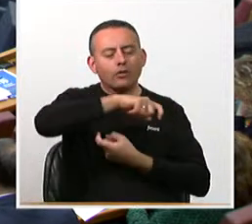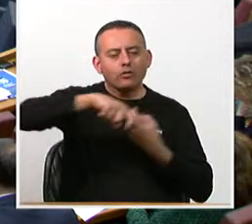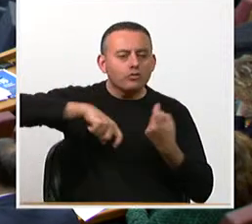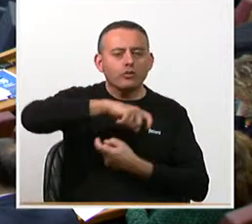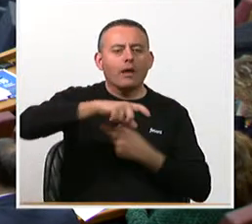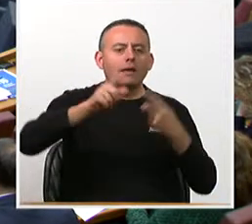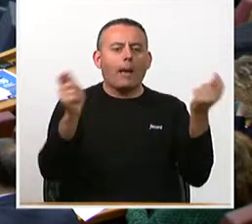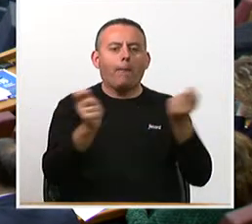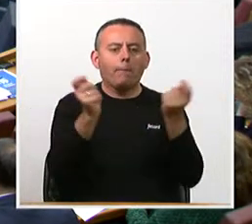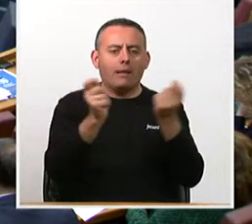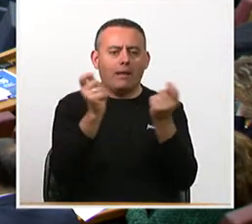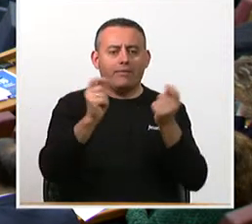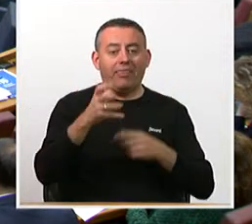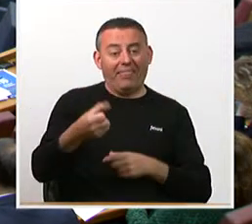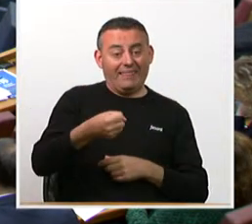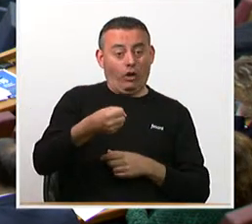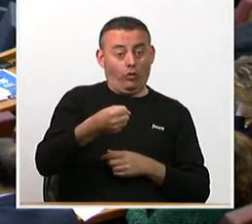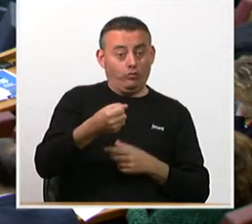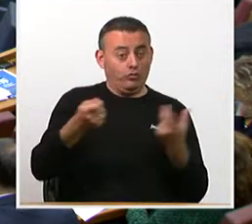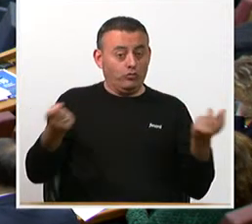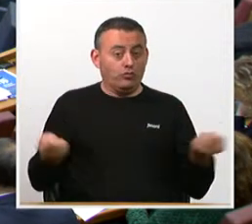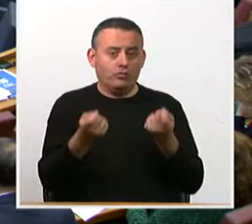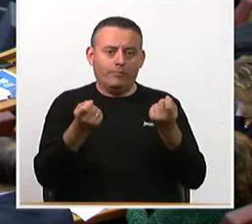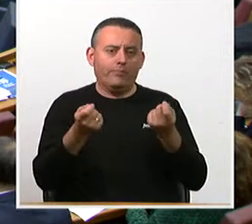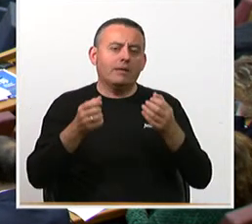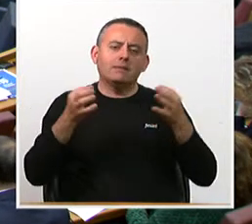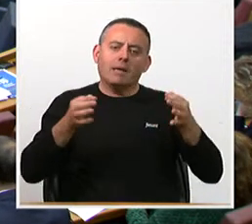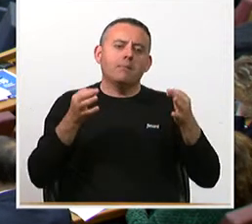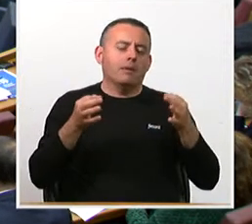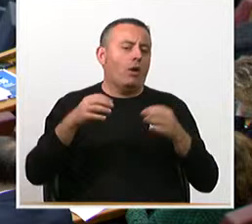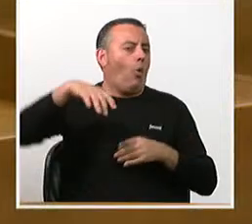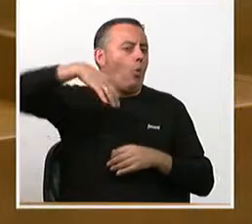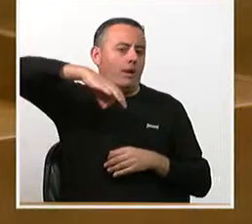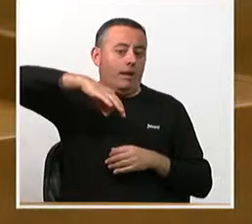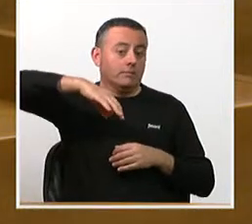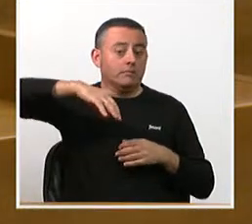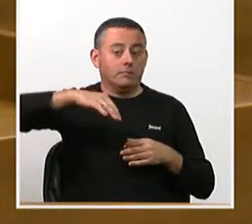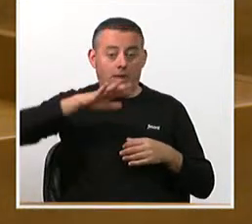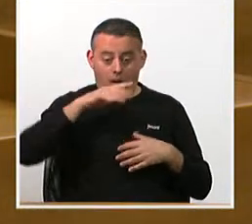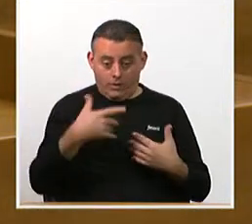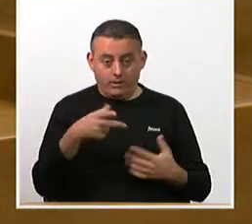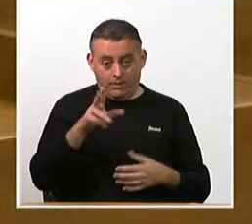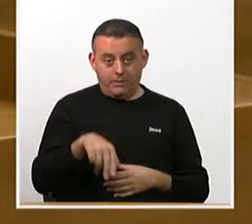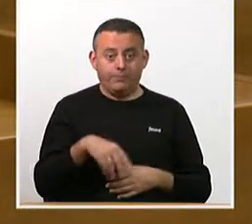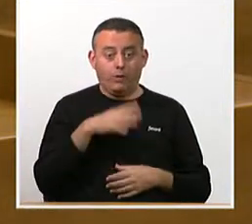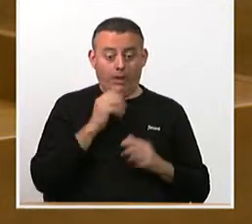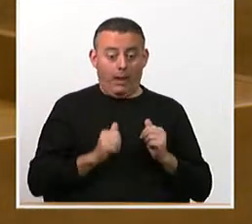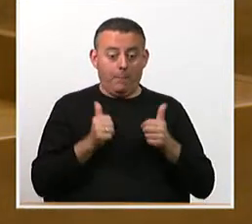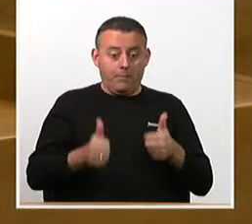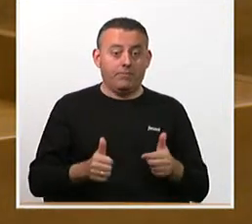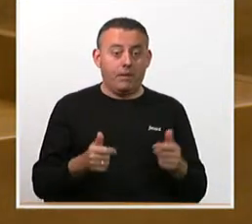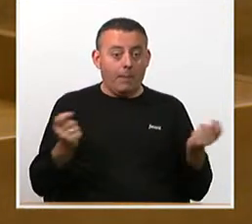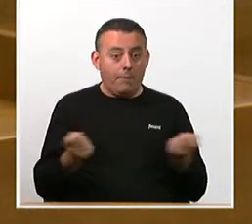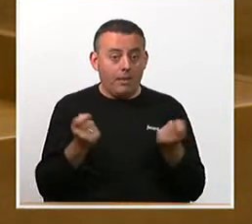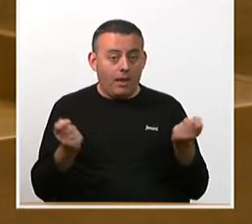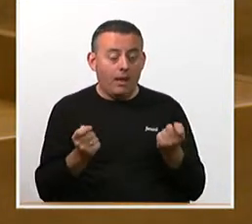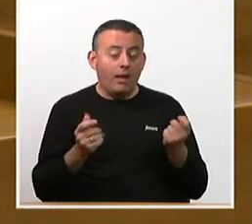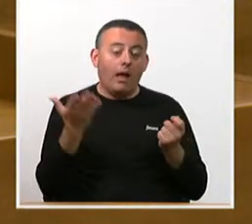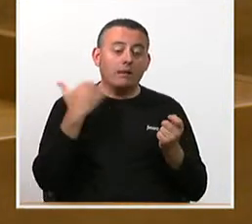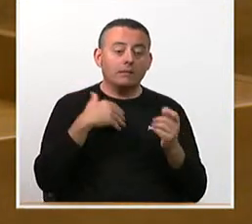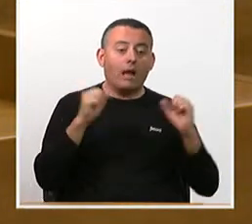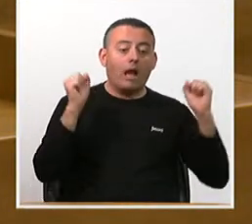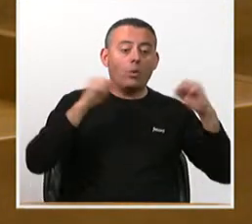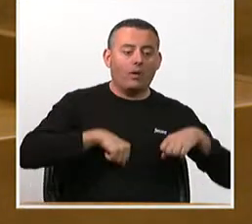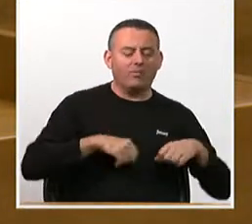excepción desde luego comenzábamos la campaña con la publicación de unos aforos que nos dejaban una sensación agridulce la